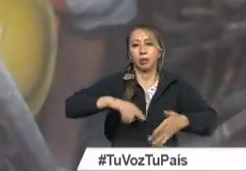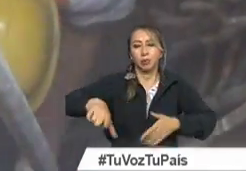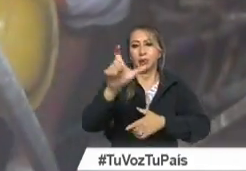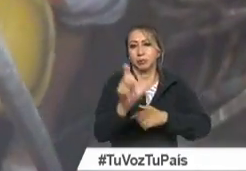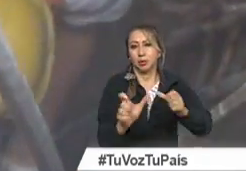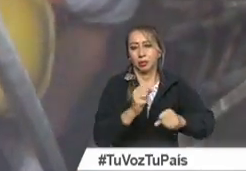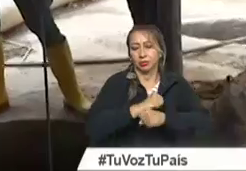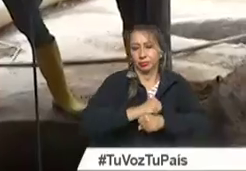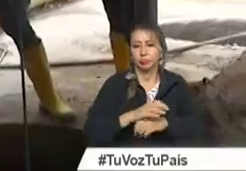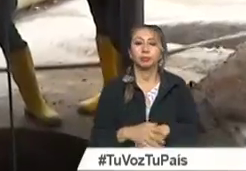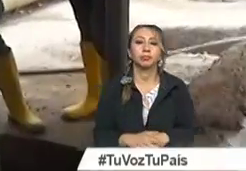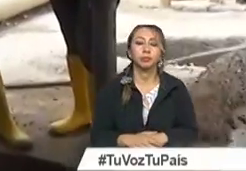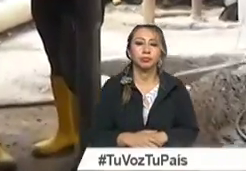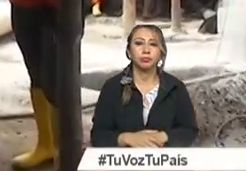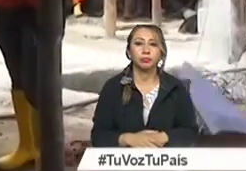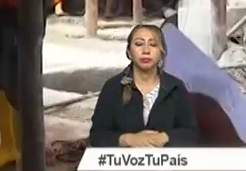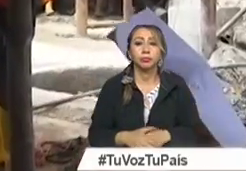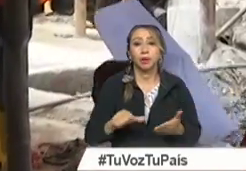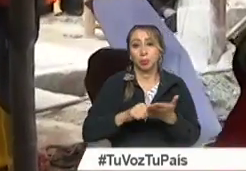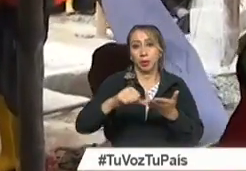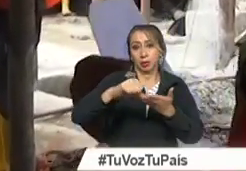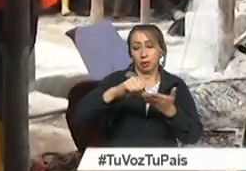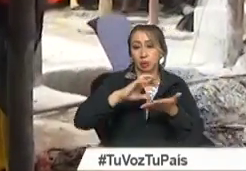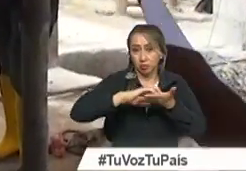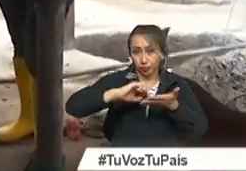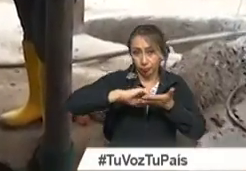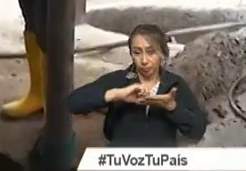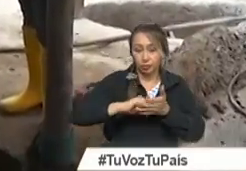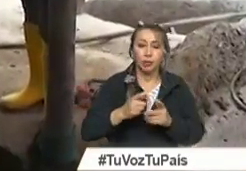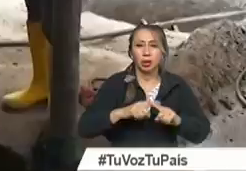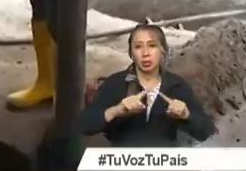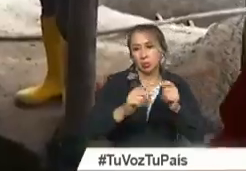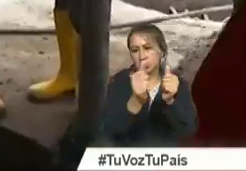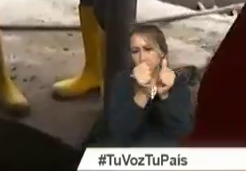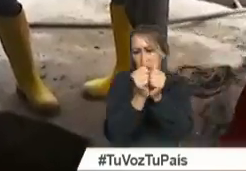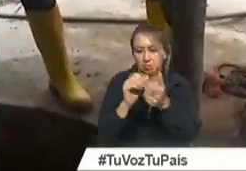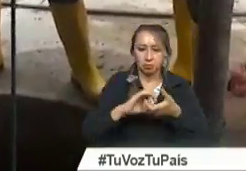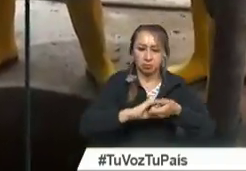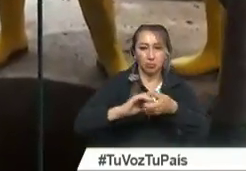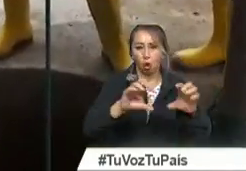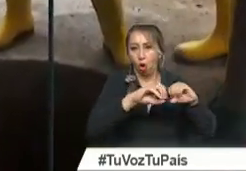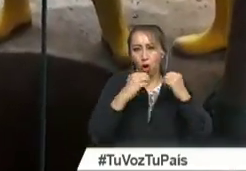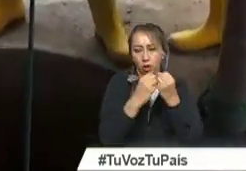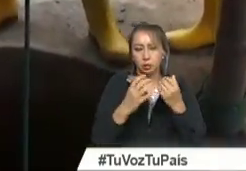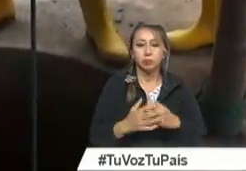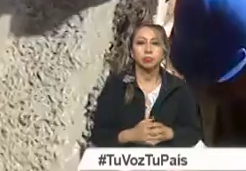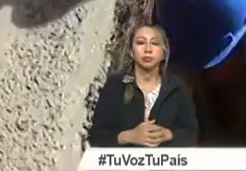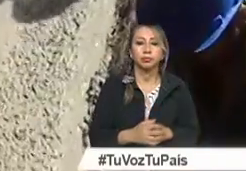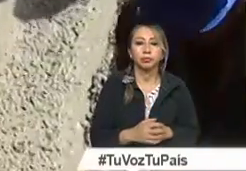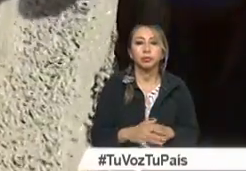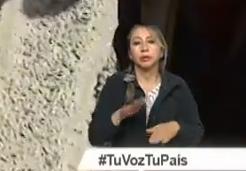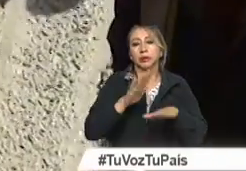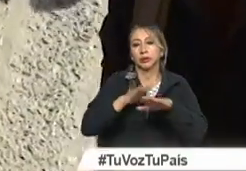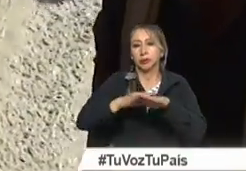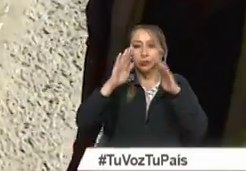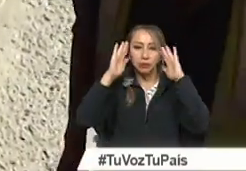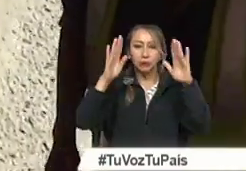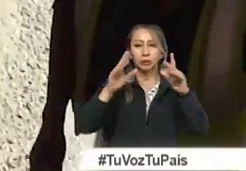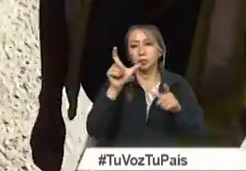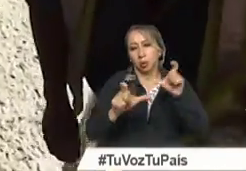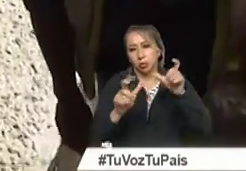población armenia el ministerio de minería y sus entidades adscritas y dije enviar con hacen un llamado a la ciudadanía